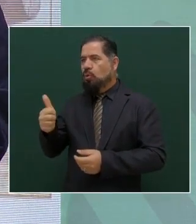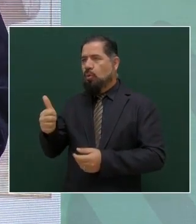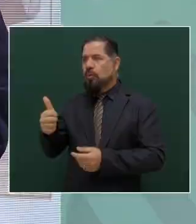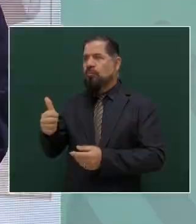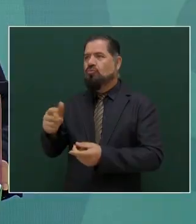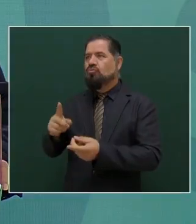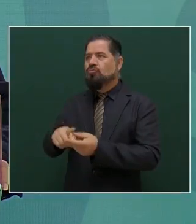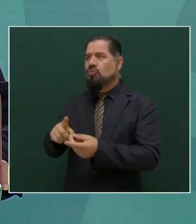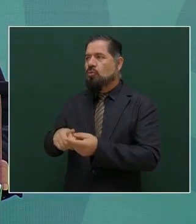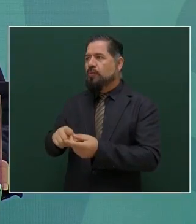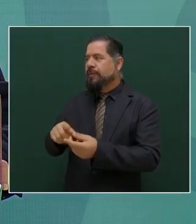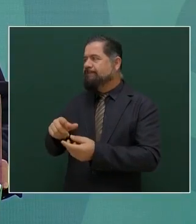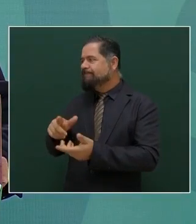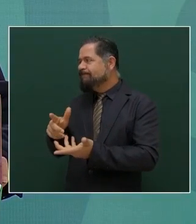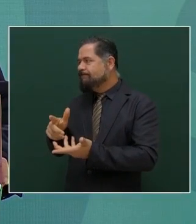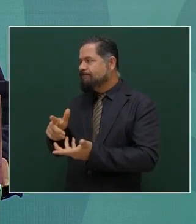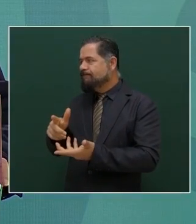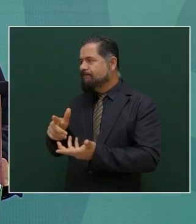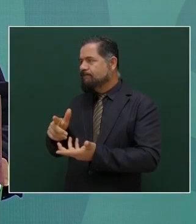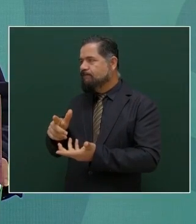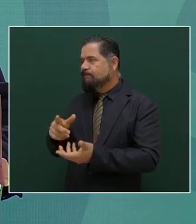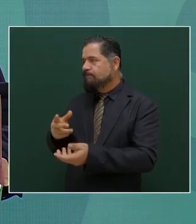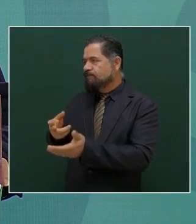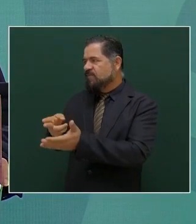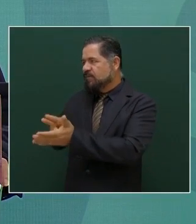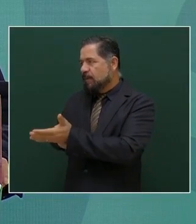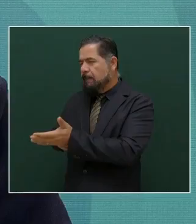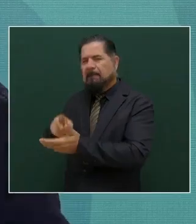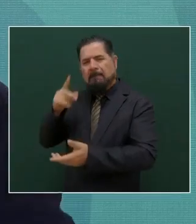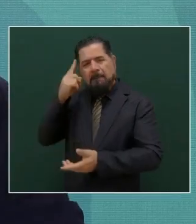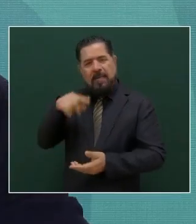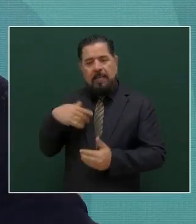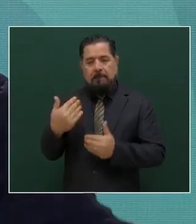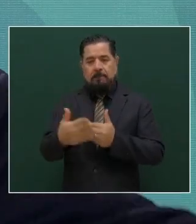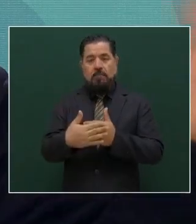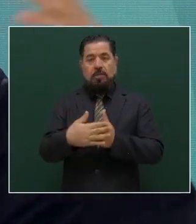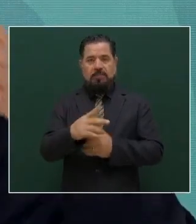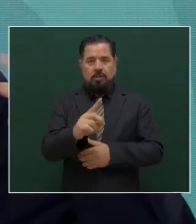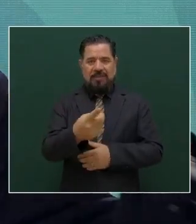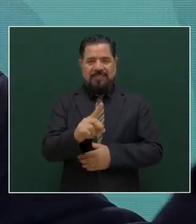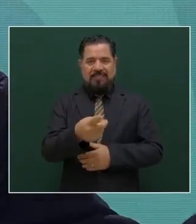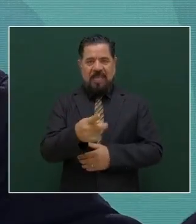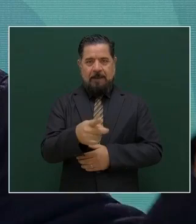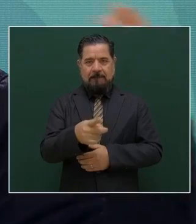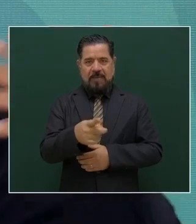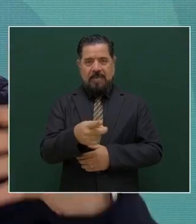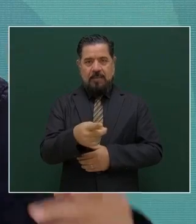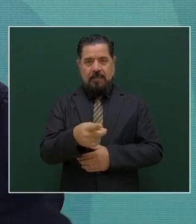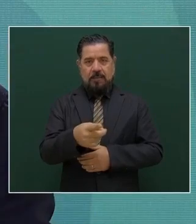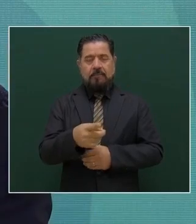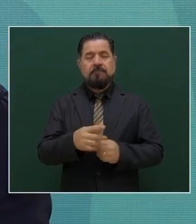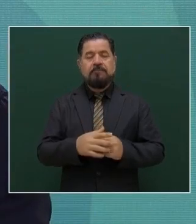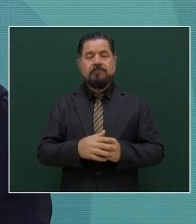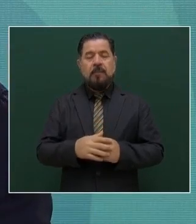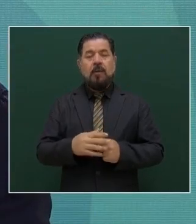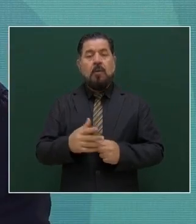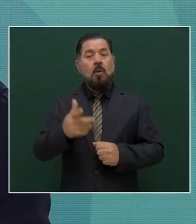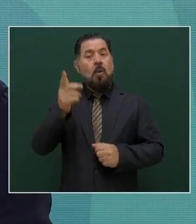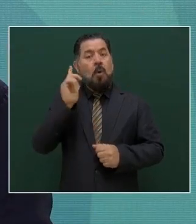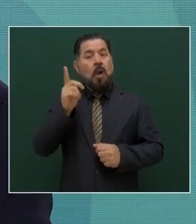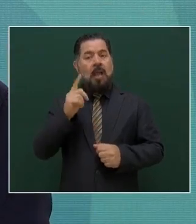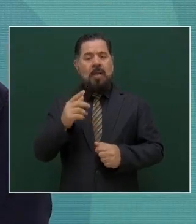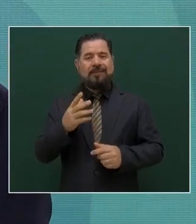en diciembre, antes de que finalice el año, tengamos todos